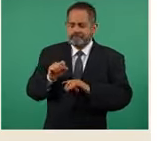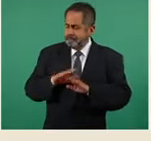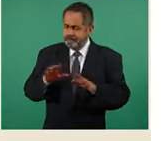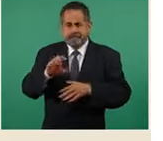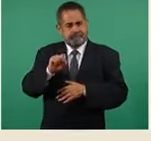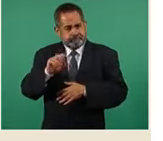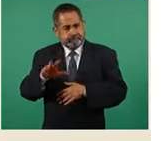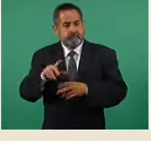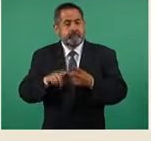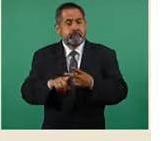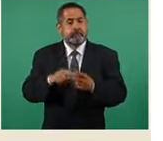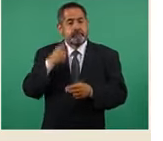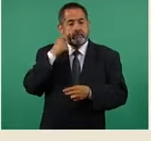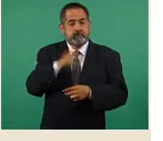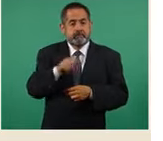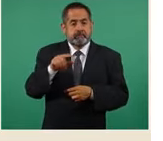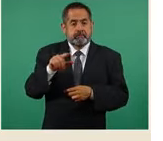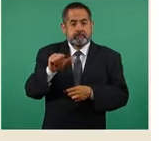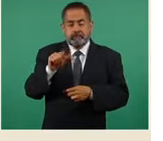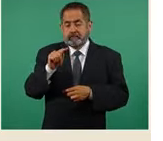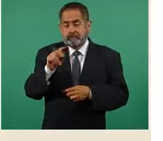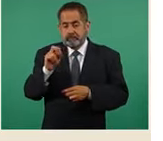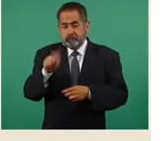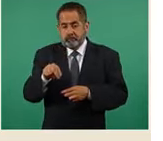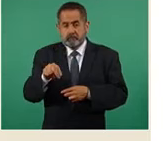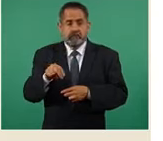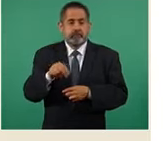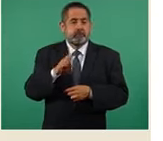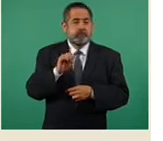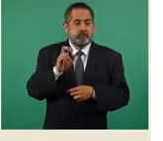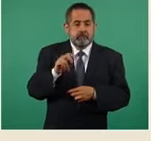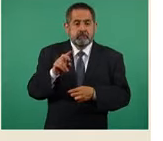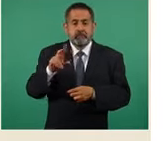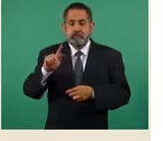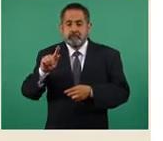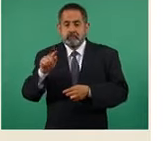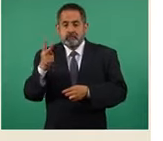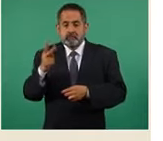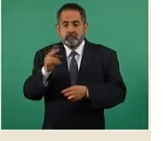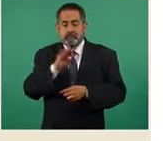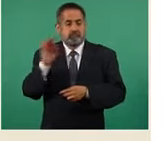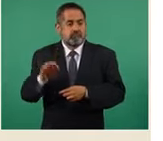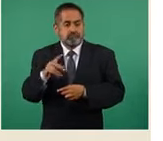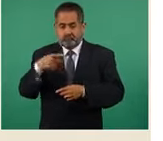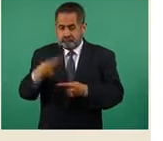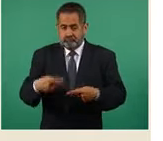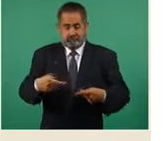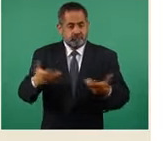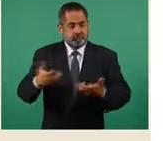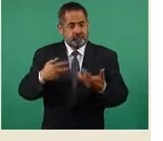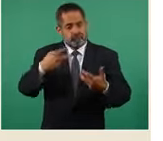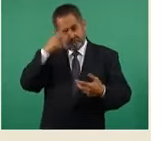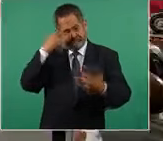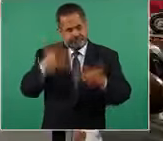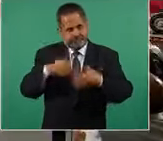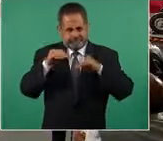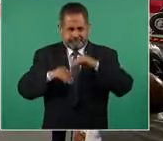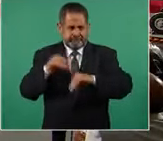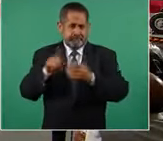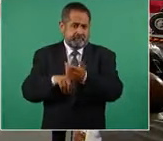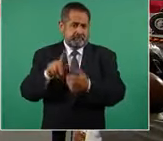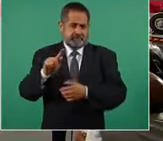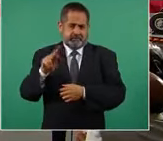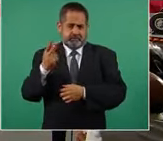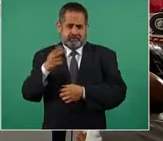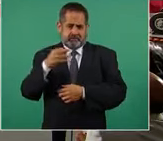caso Alstom y Bombardier nos garantizaban 72% de grado de integración, lo cual es muy bueno para la industria nacional. Entonces, es un